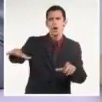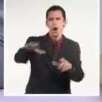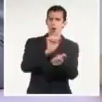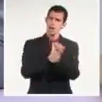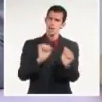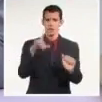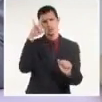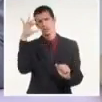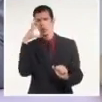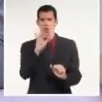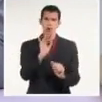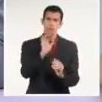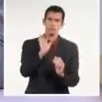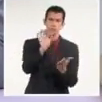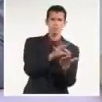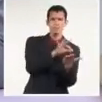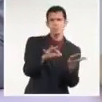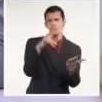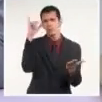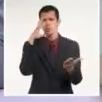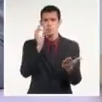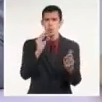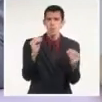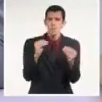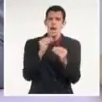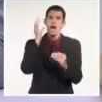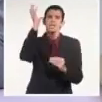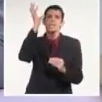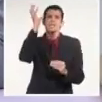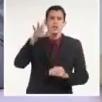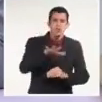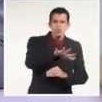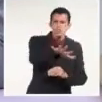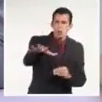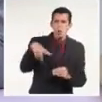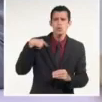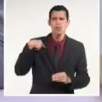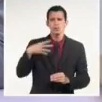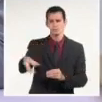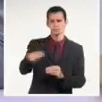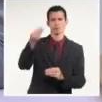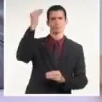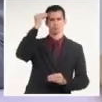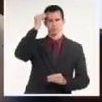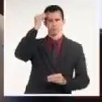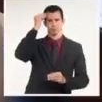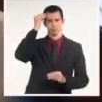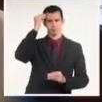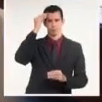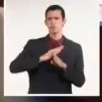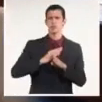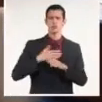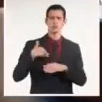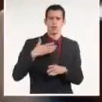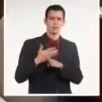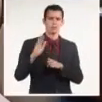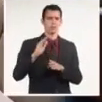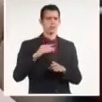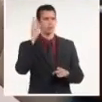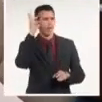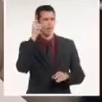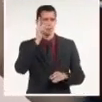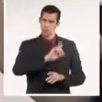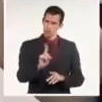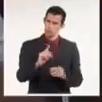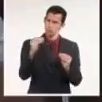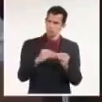transparencia, tiene que funcionar bien. Debemos evitar incidentes en cada uno de los colegios. En el encuentro mensual con los